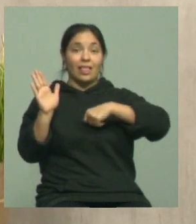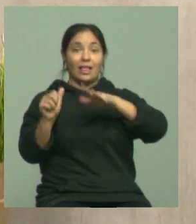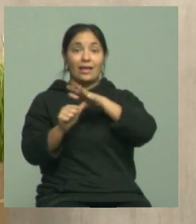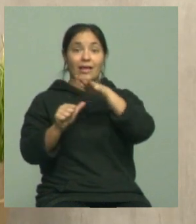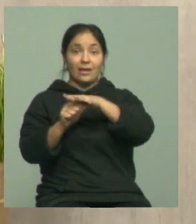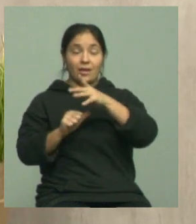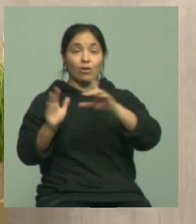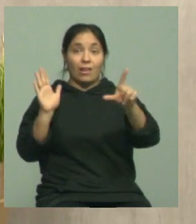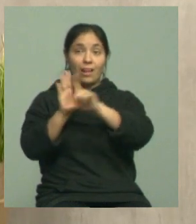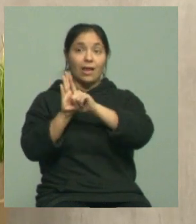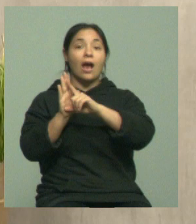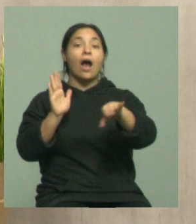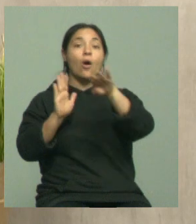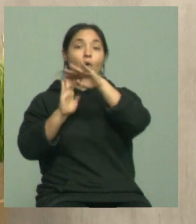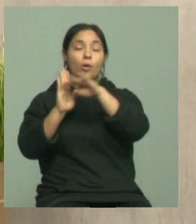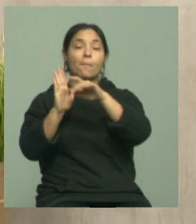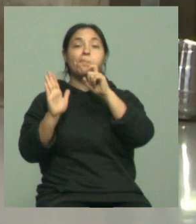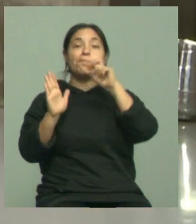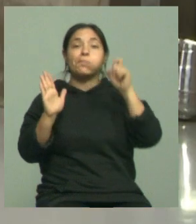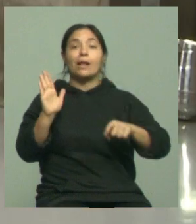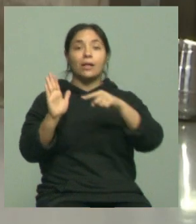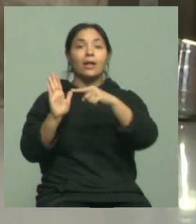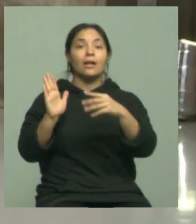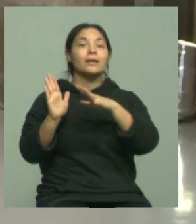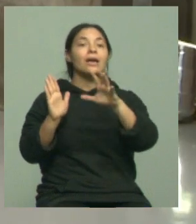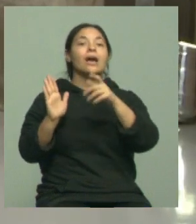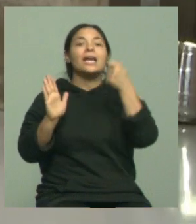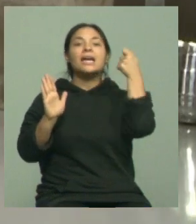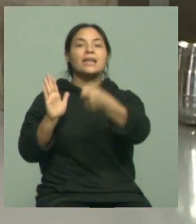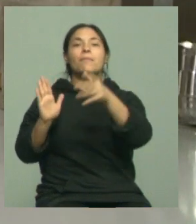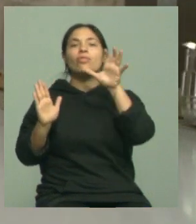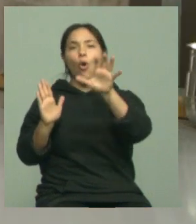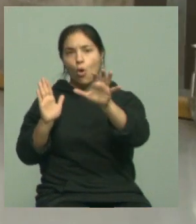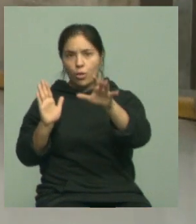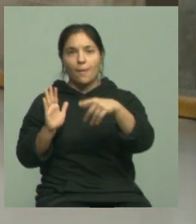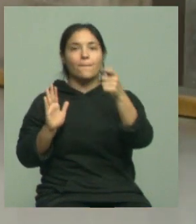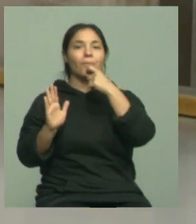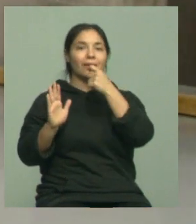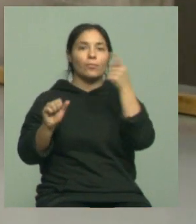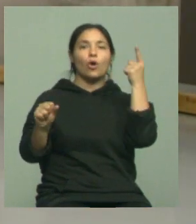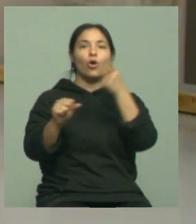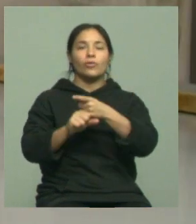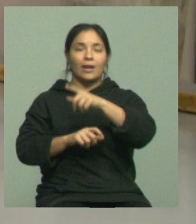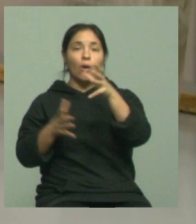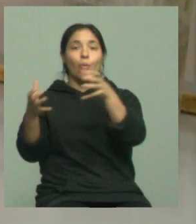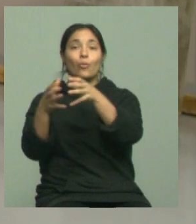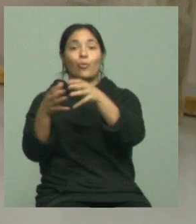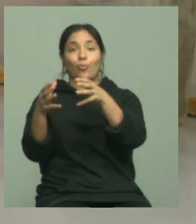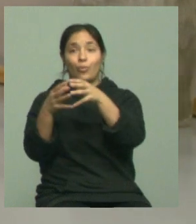Código Penal de un delito. Sí, que es el crimen de odio. Es el crimen de odio, ¿no? Si un delito se comete contra personas de este